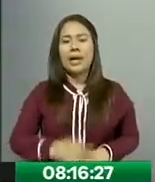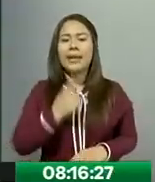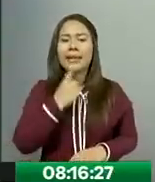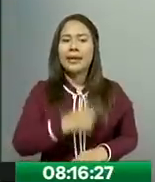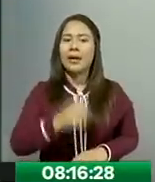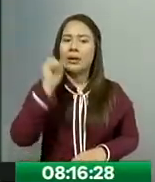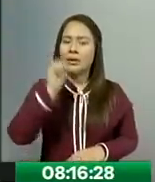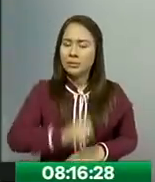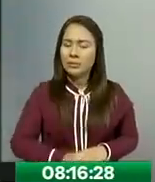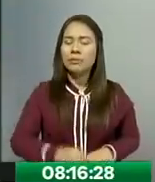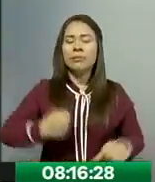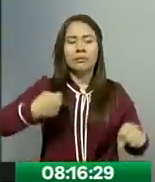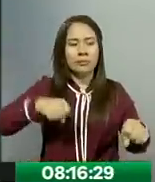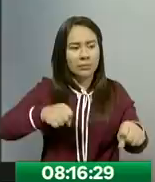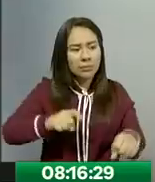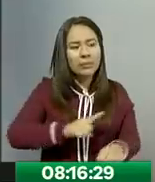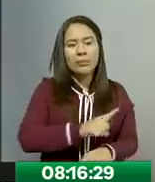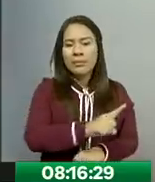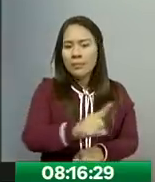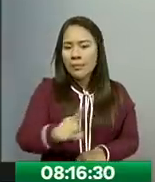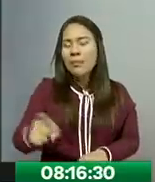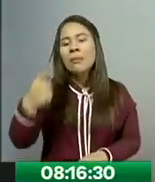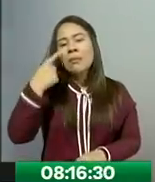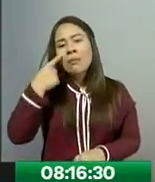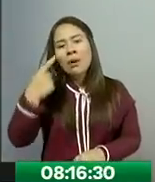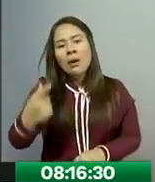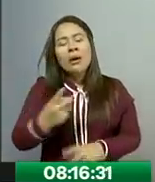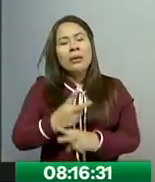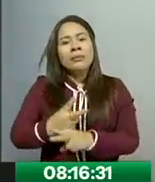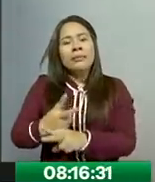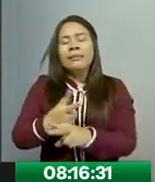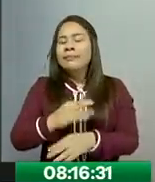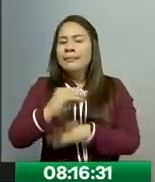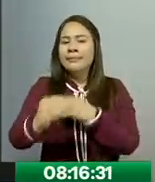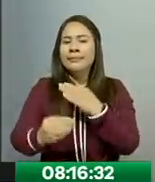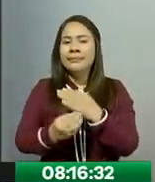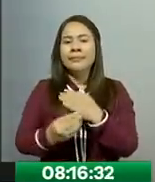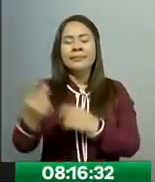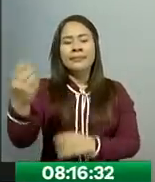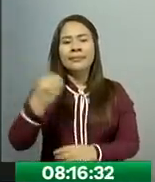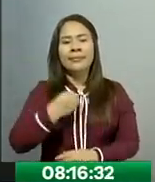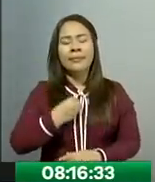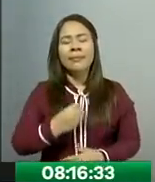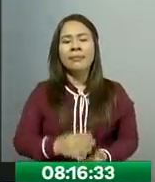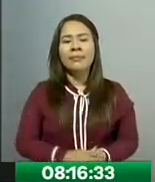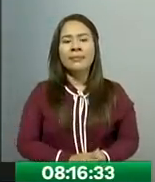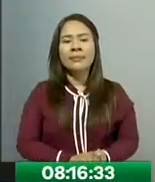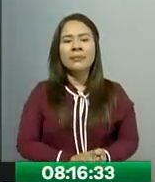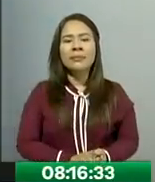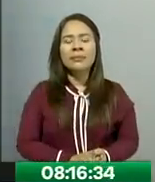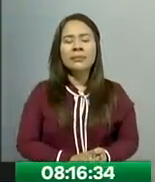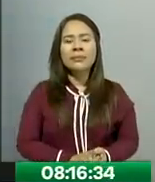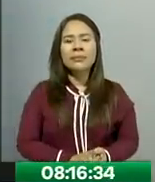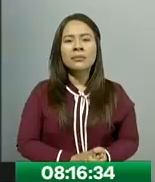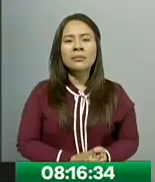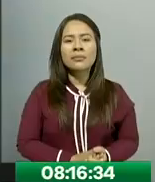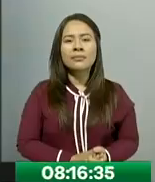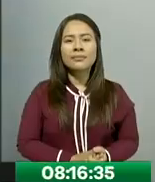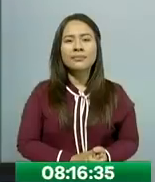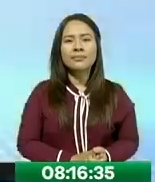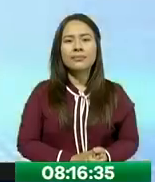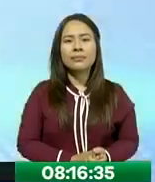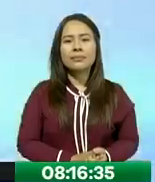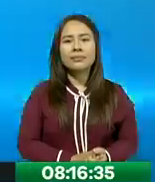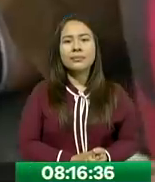hay patrullajes, sin embargo, necesitan que se intensifiquen un poco más. Informó Julio César Saona.